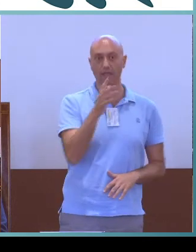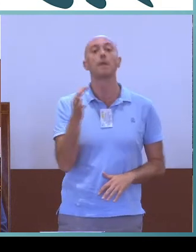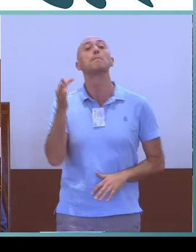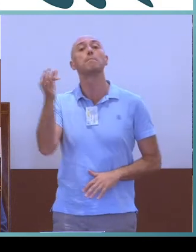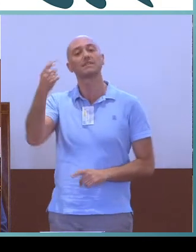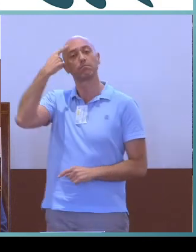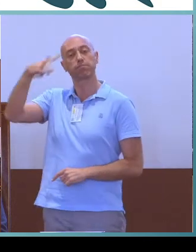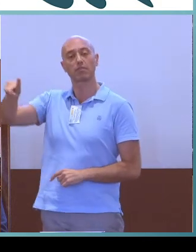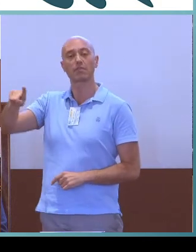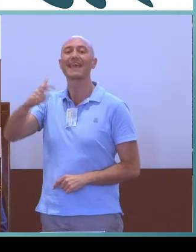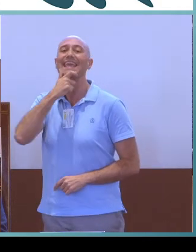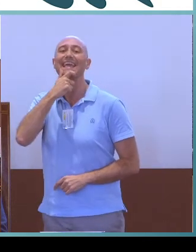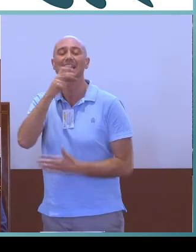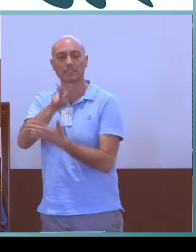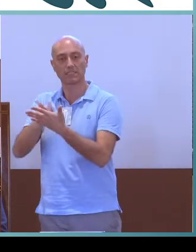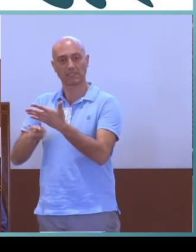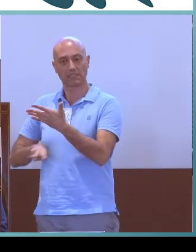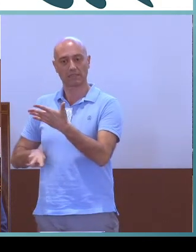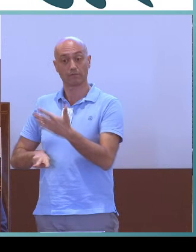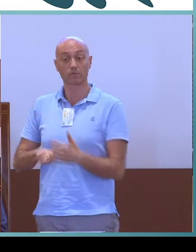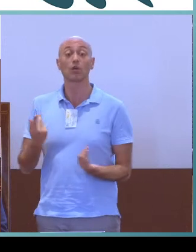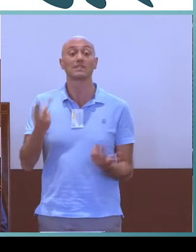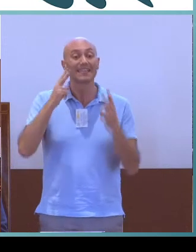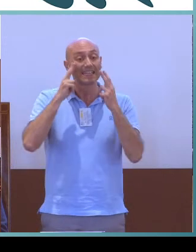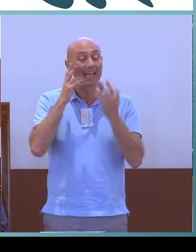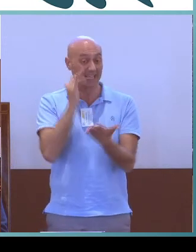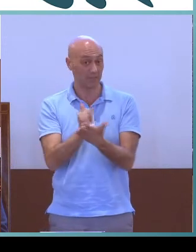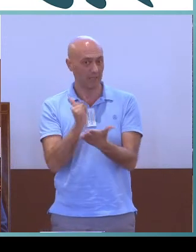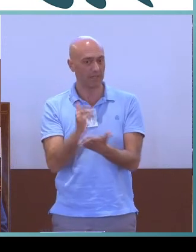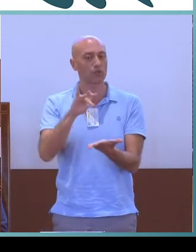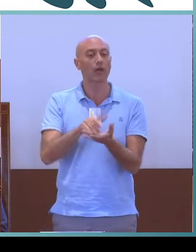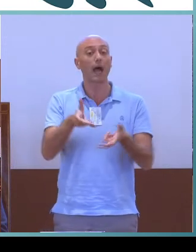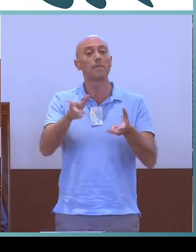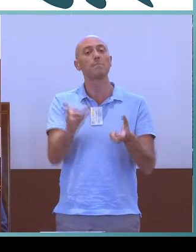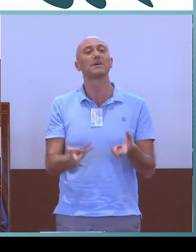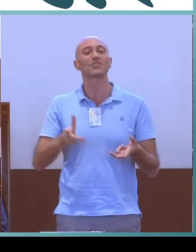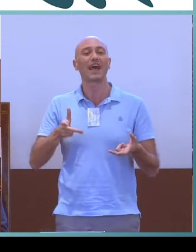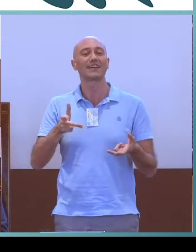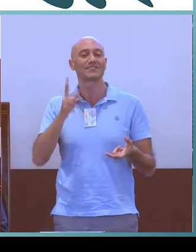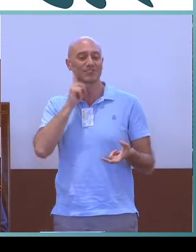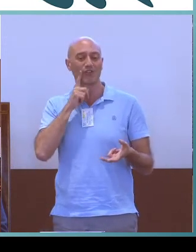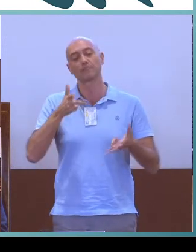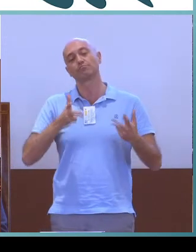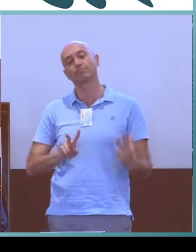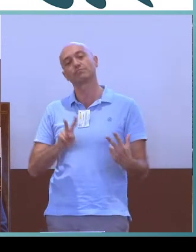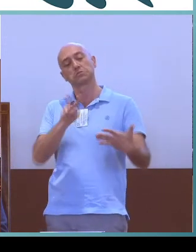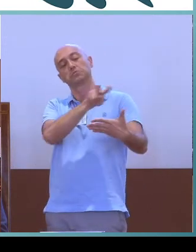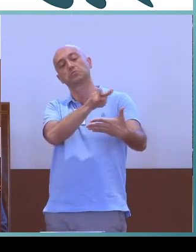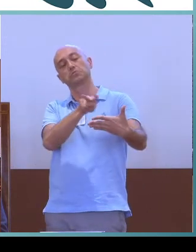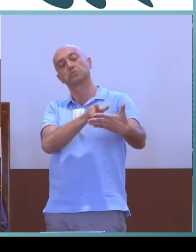y este es más un ejemplo, que también ocurre cuando bilingües sordos leen palabras en inglés.